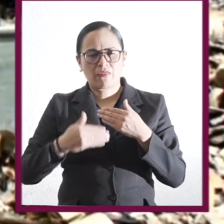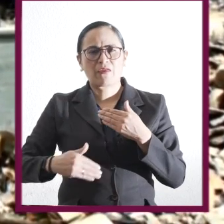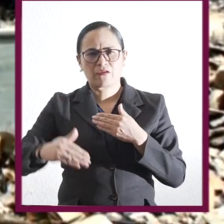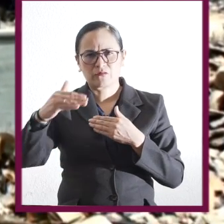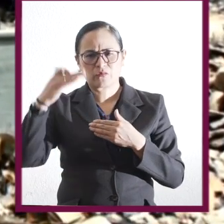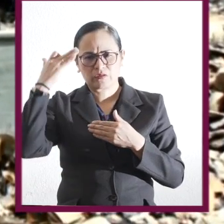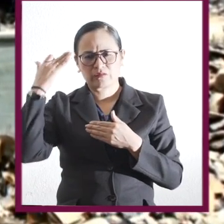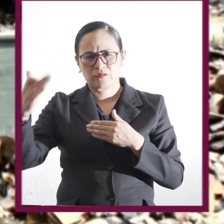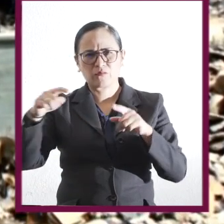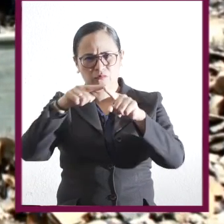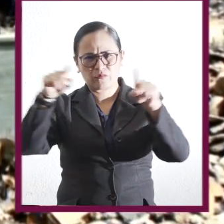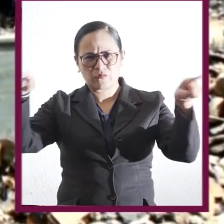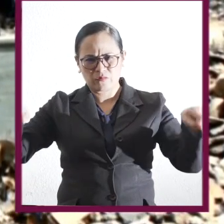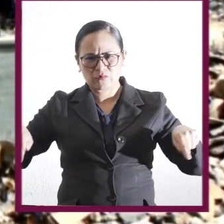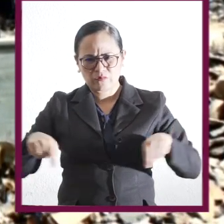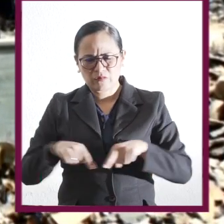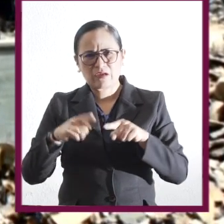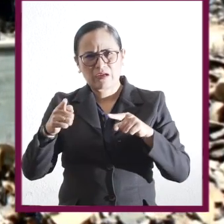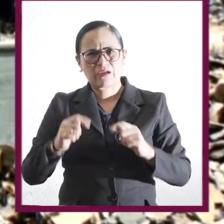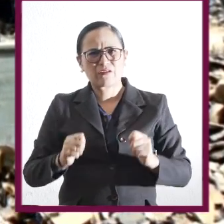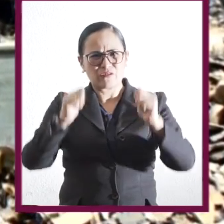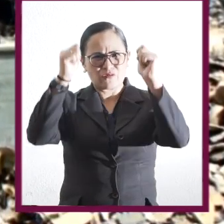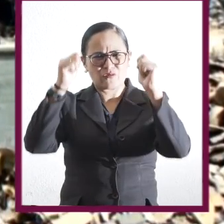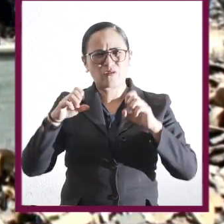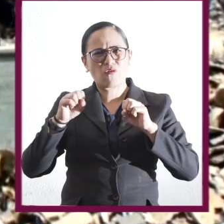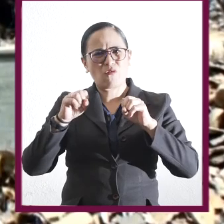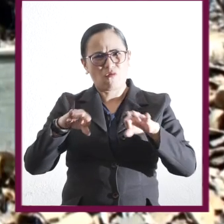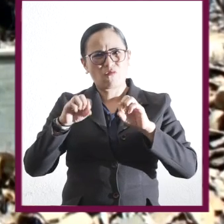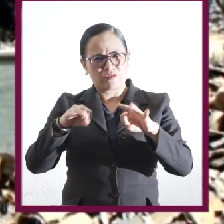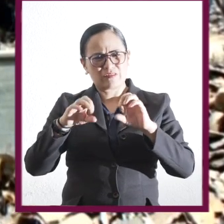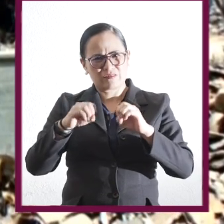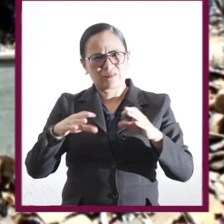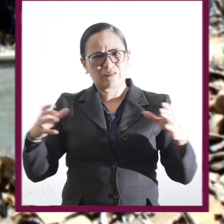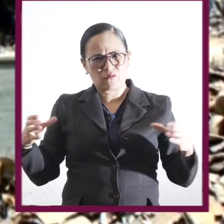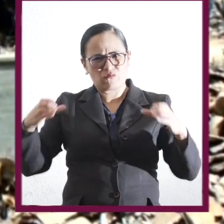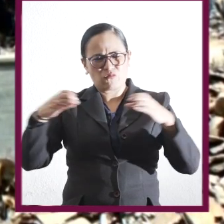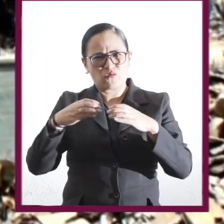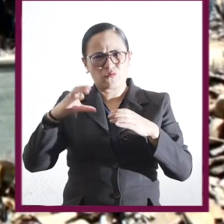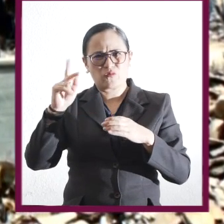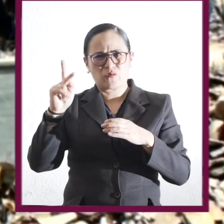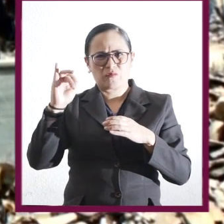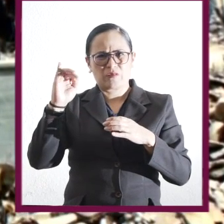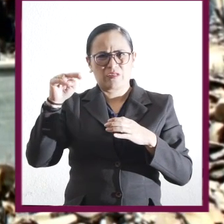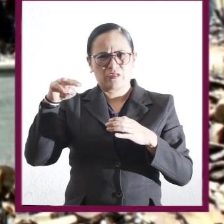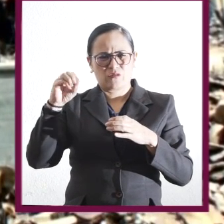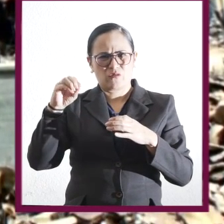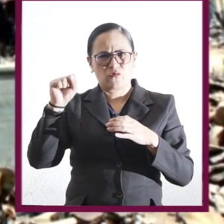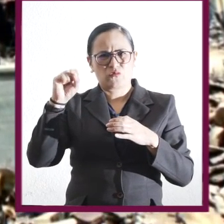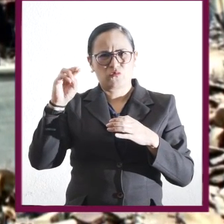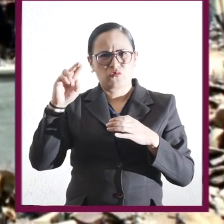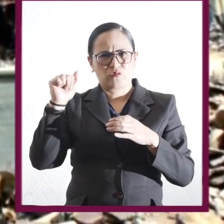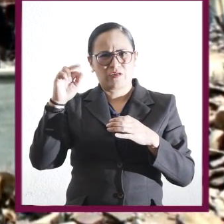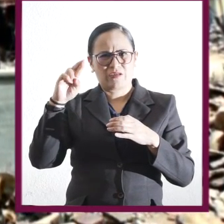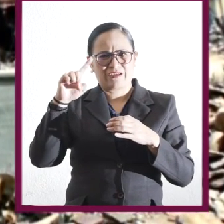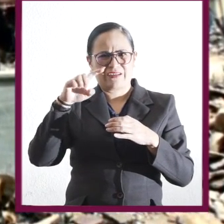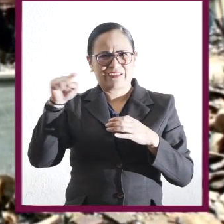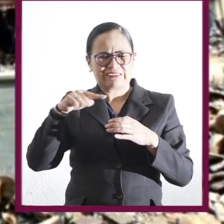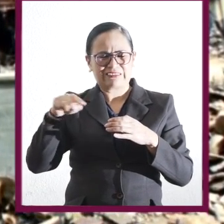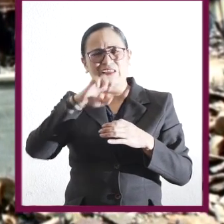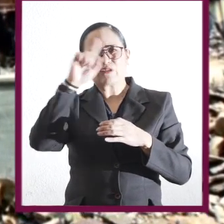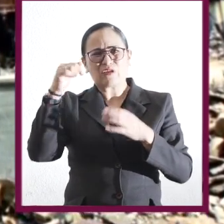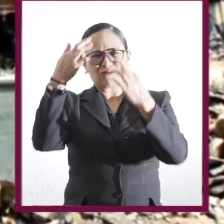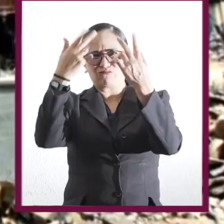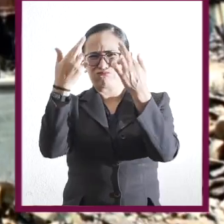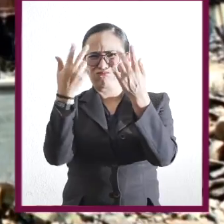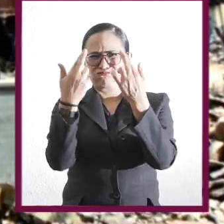Más tarde, en este cuadrante estuvieron las torres de oficinas del conjunto Pino Suárez, uno de los rostros más visibles de los